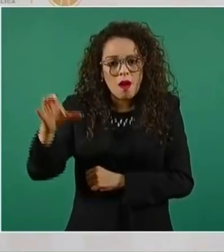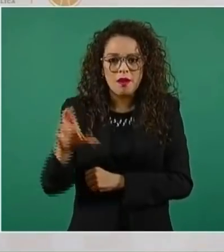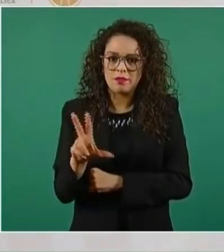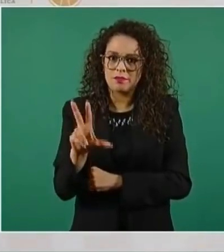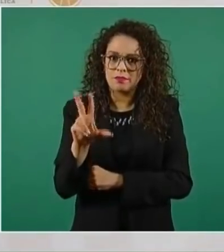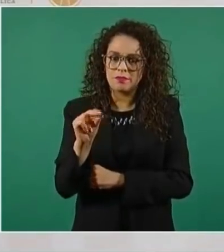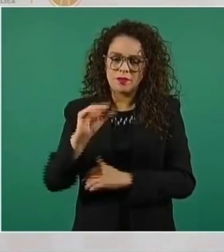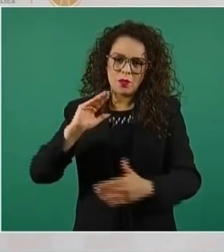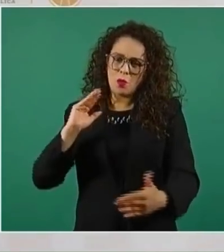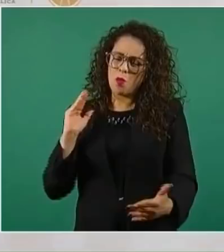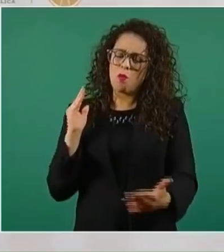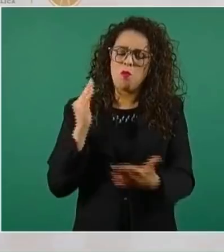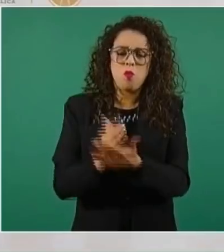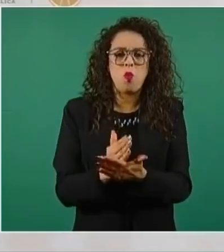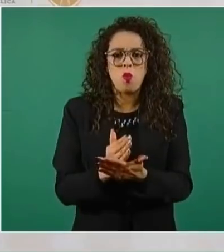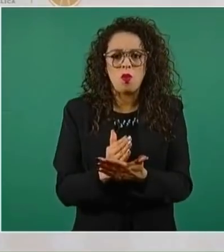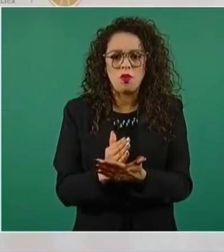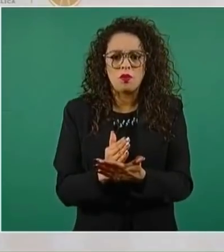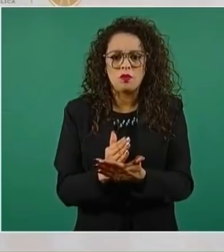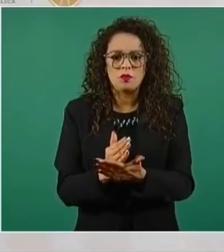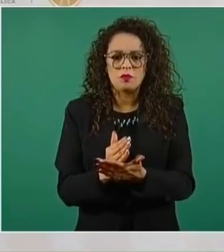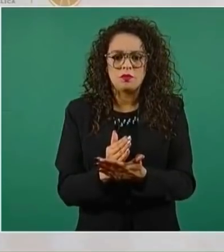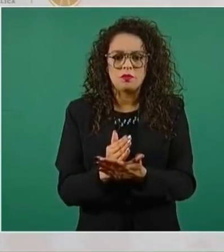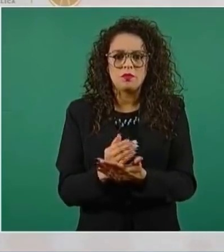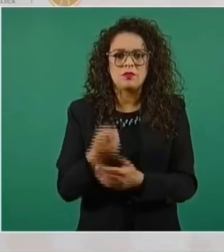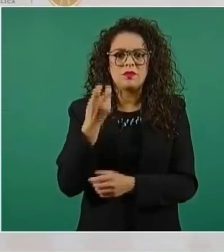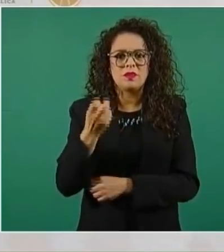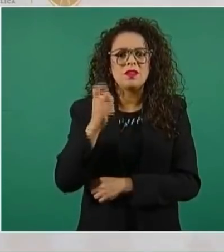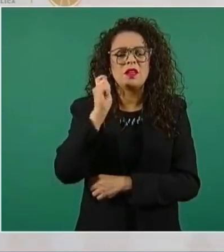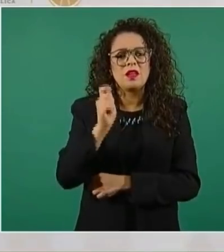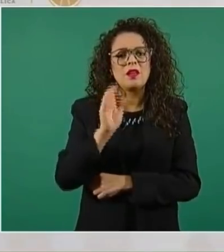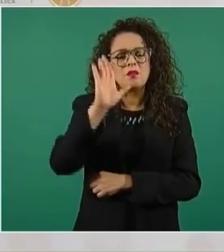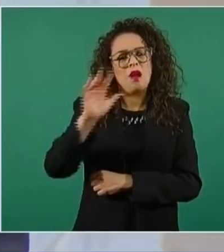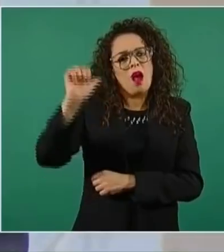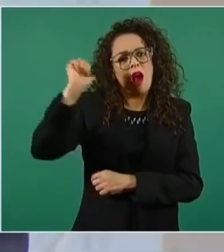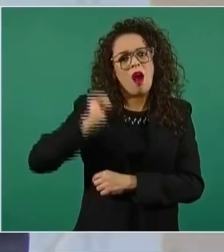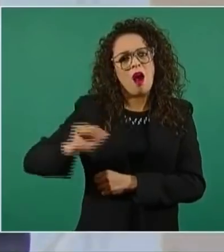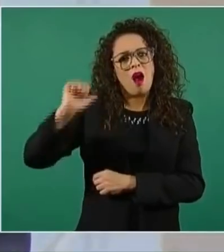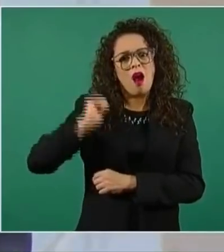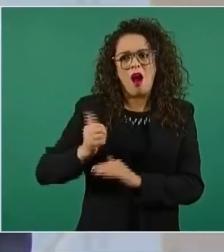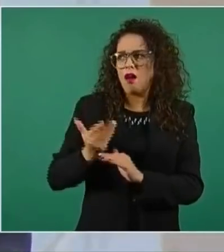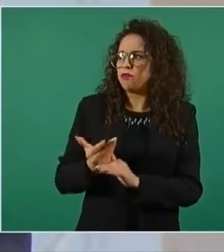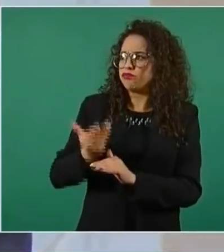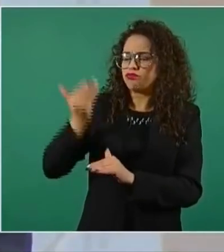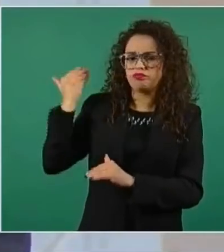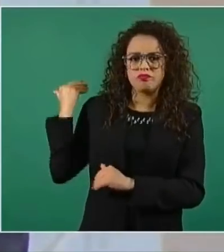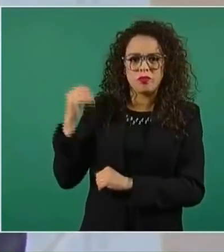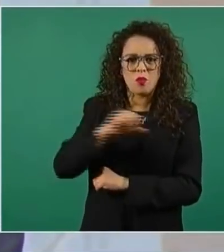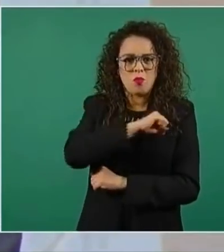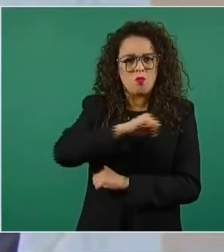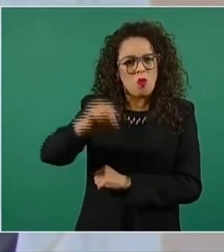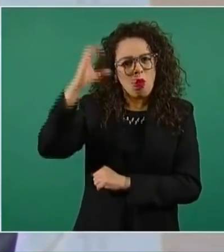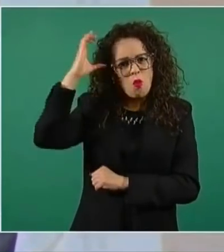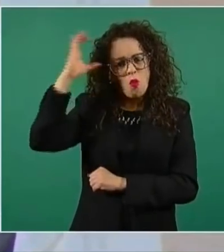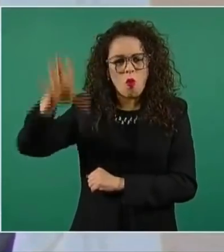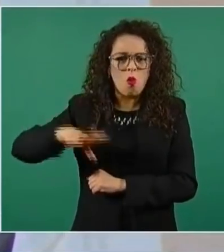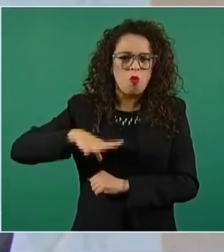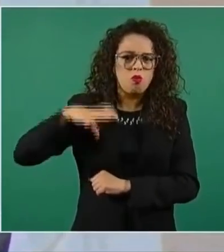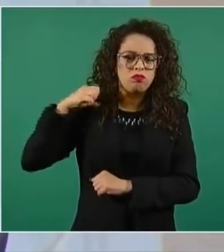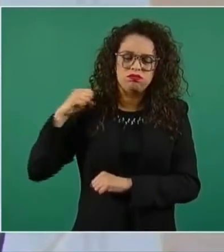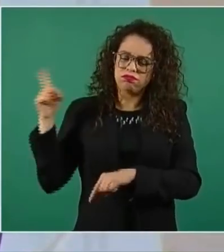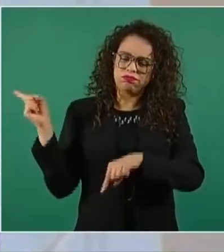Pongamos fin a esos anacronismos, a esas atrocidades